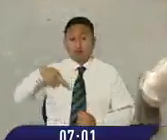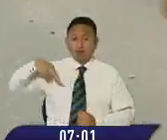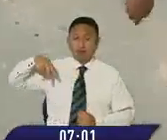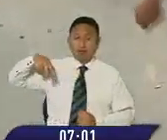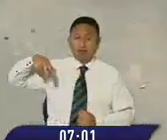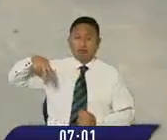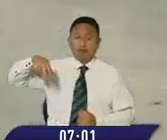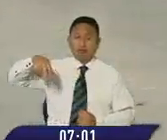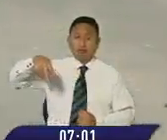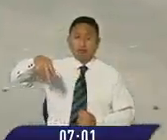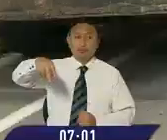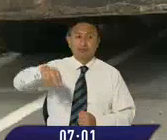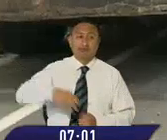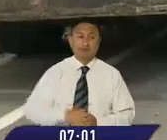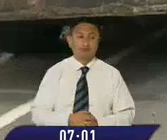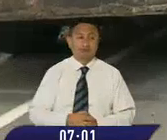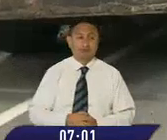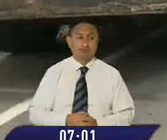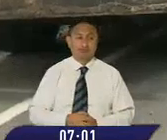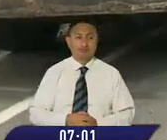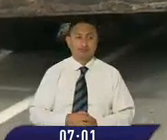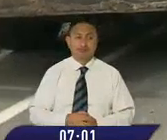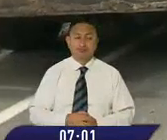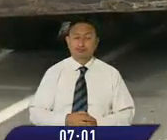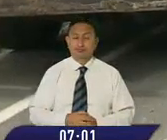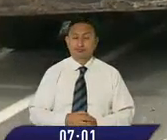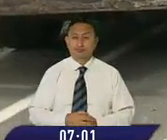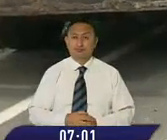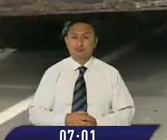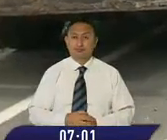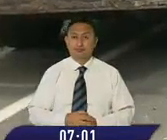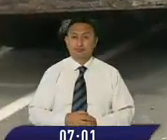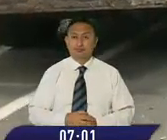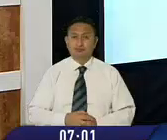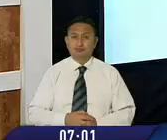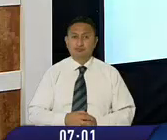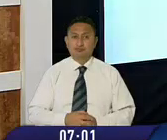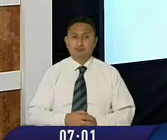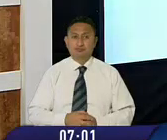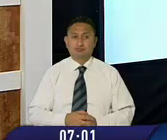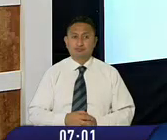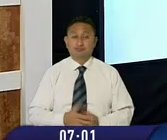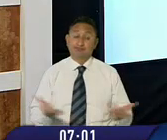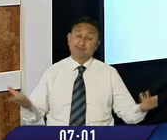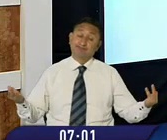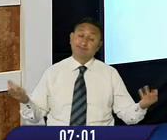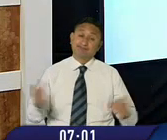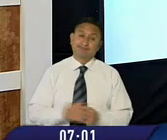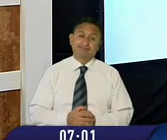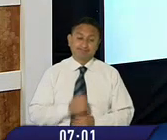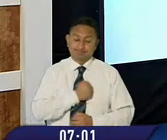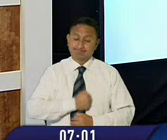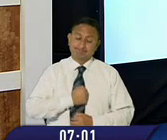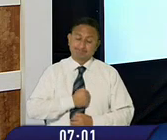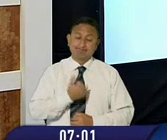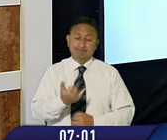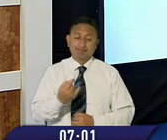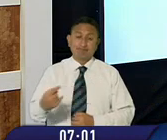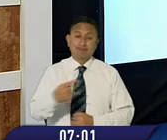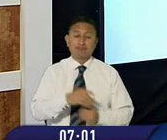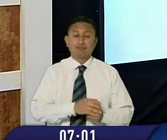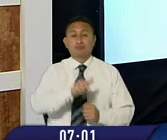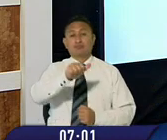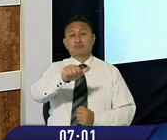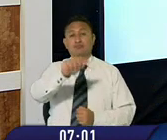para llegar a sus destinos. En Quito informó Iván Casamen. Lamentable realmente. Vamos ahora con